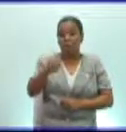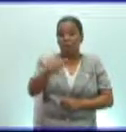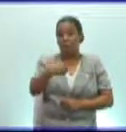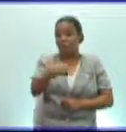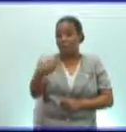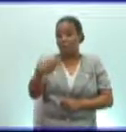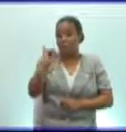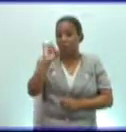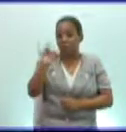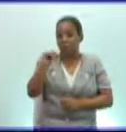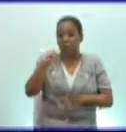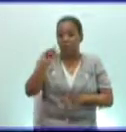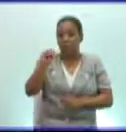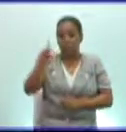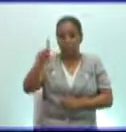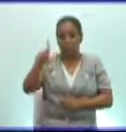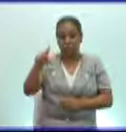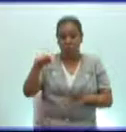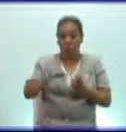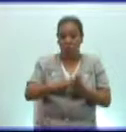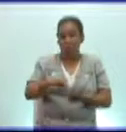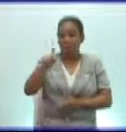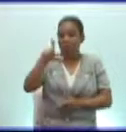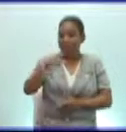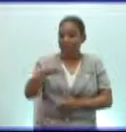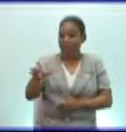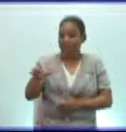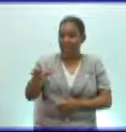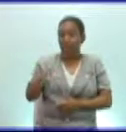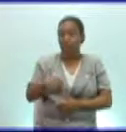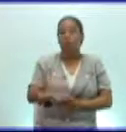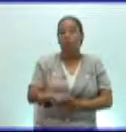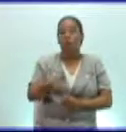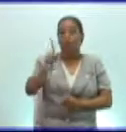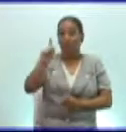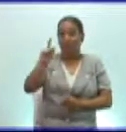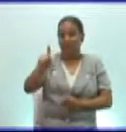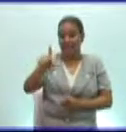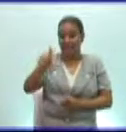la menos 1. Es decir, les decía que a 25 grados Celsius